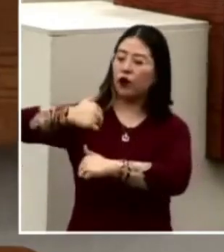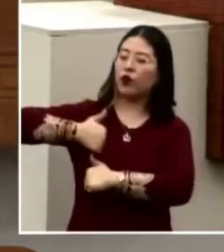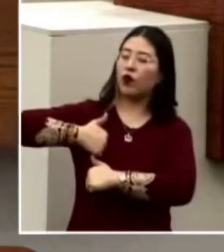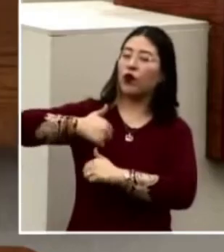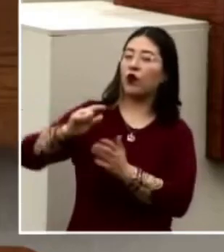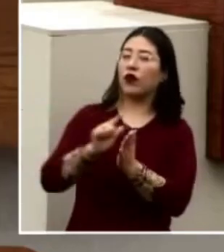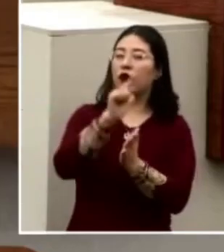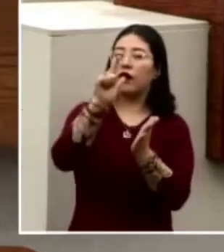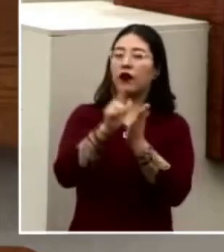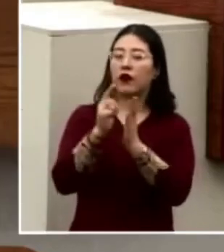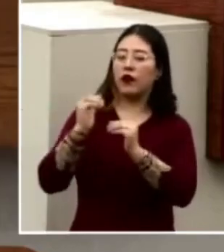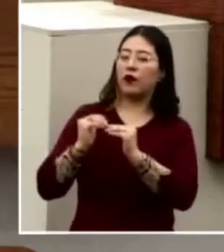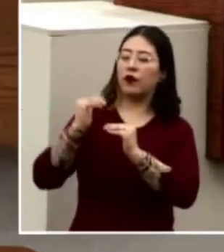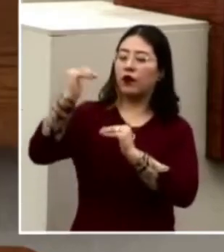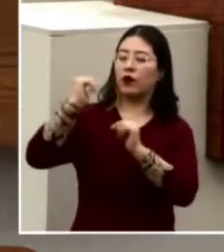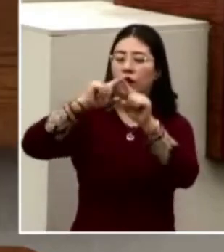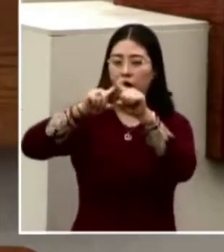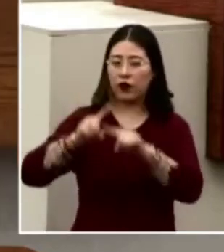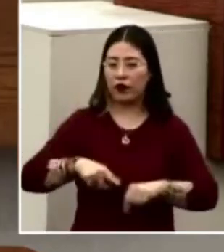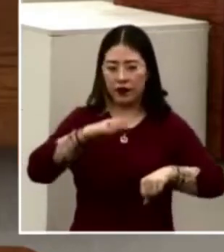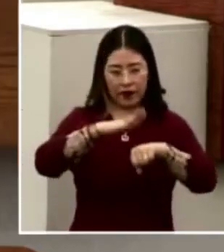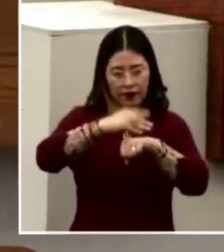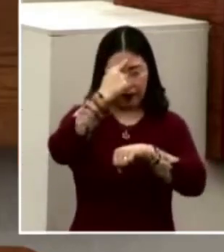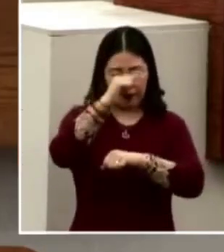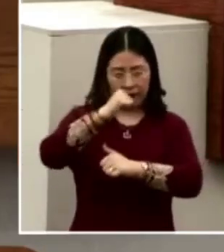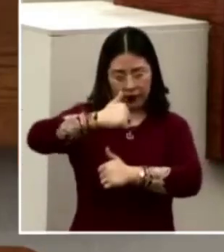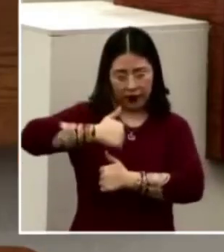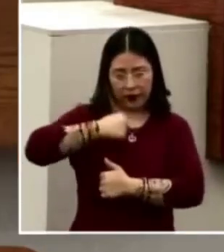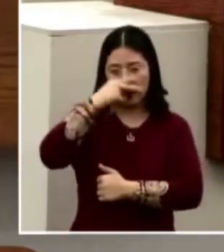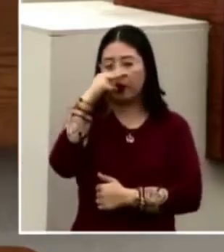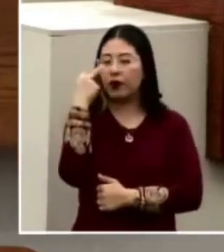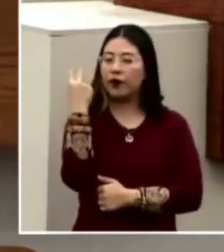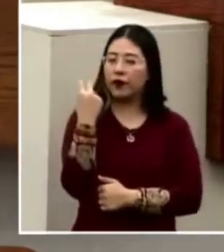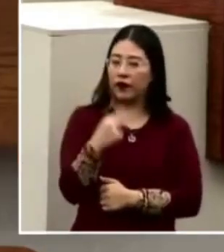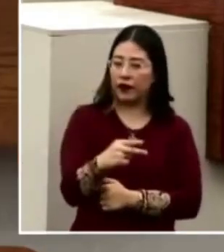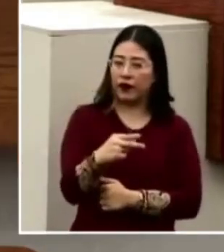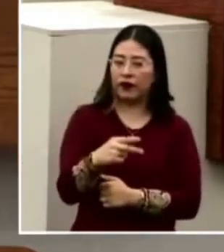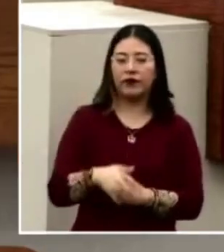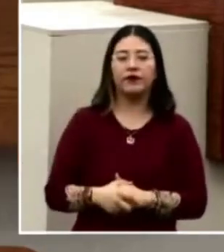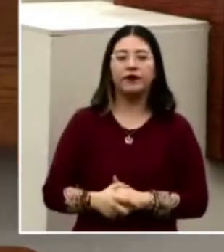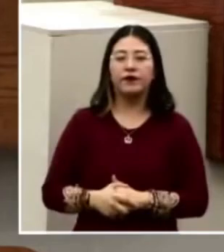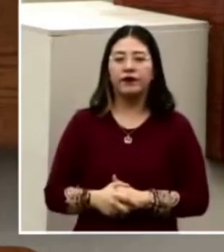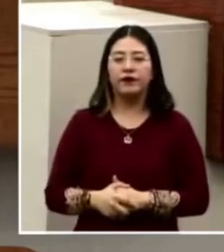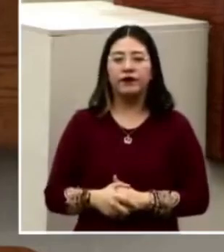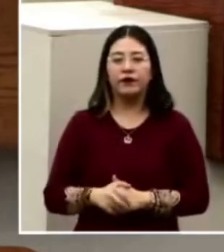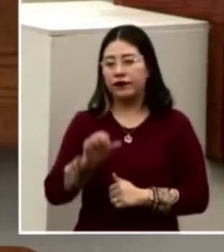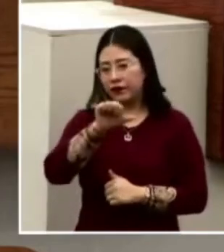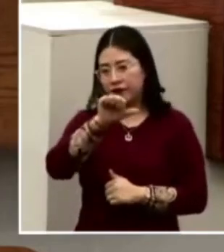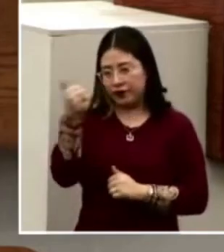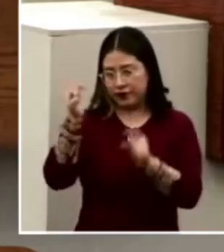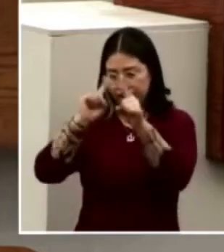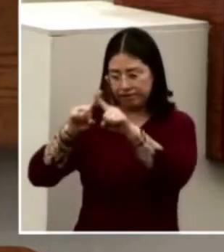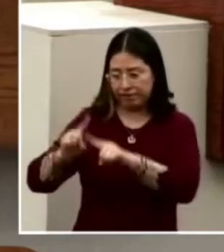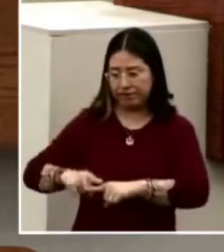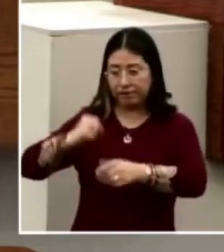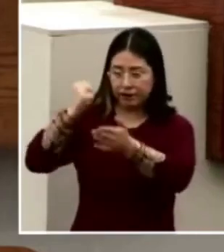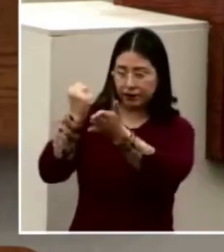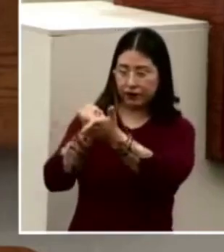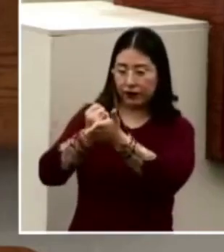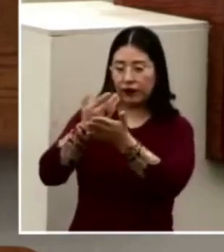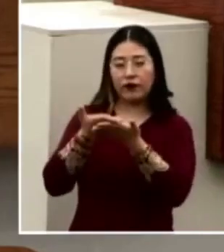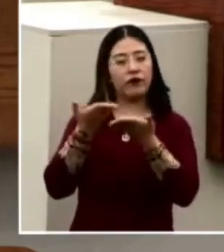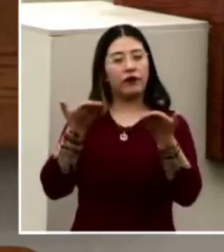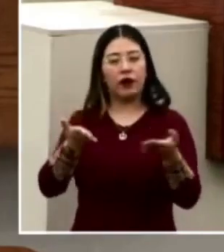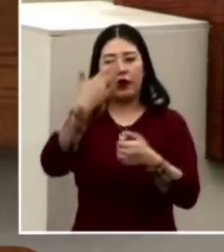de Ascensos del Ejército Mexicano, entre otros, y por las